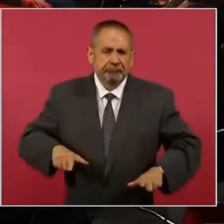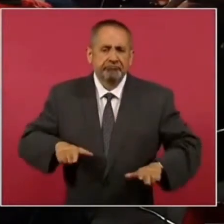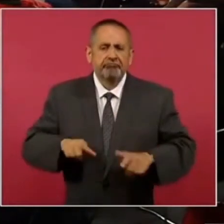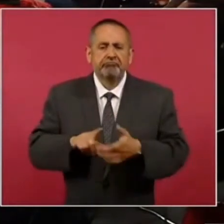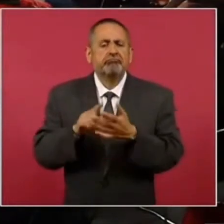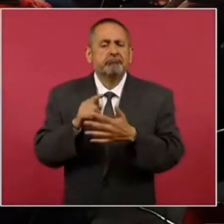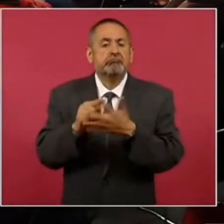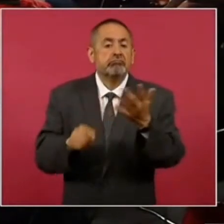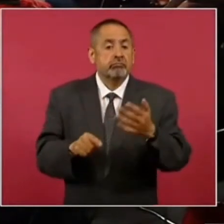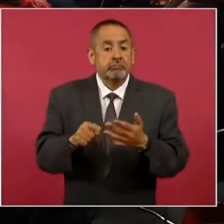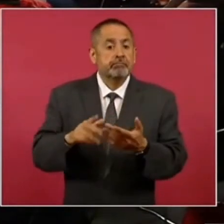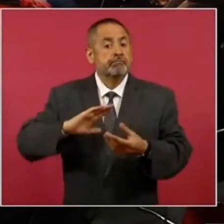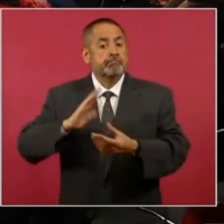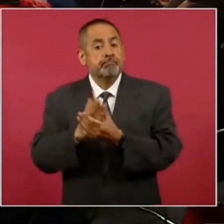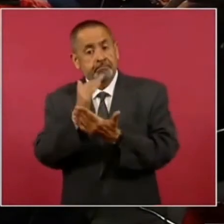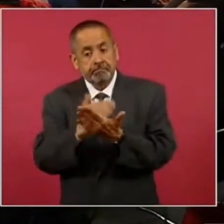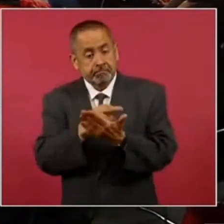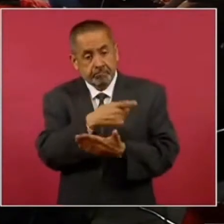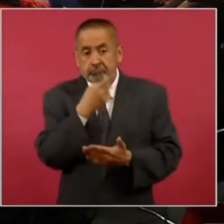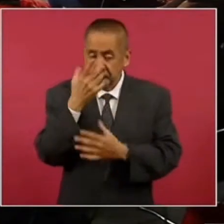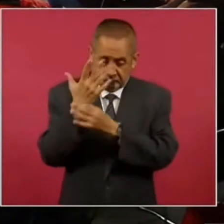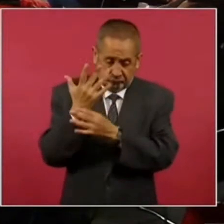está en su expediente,